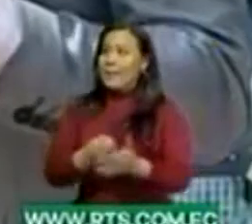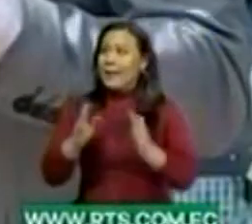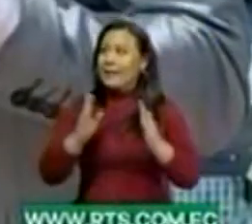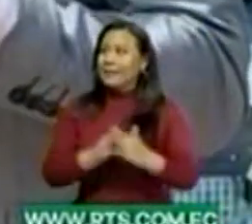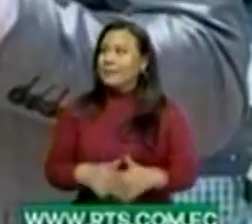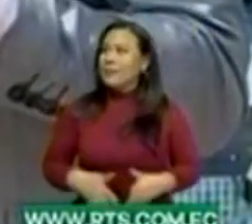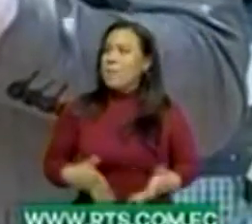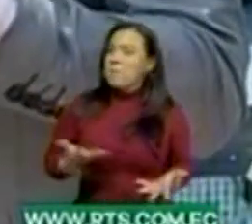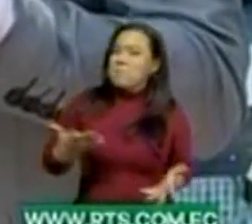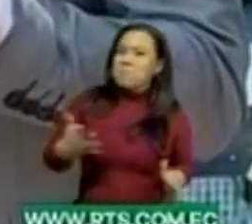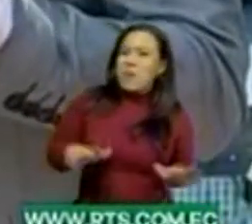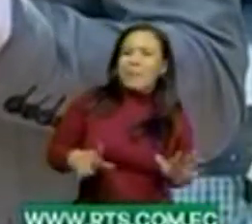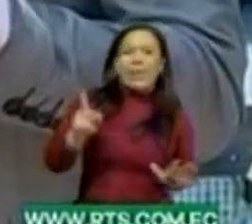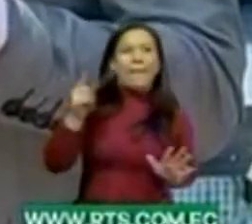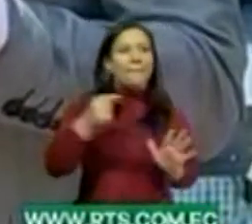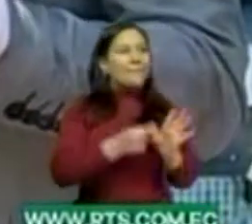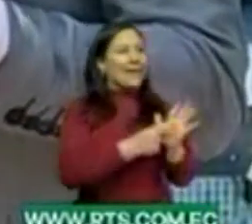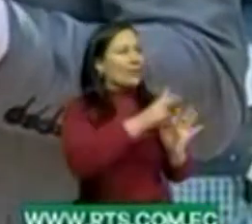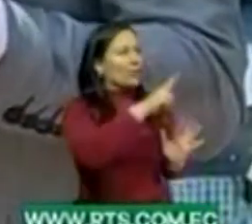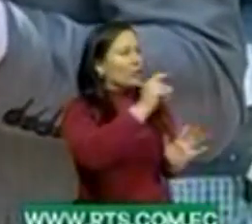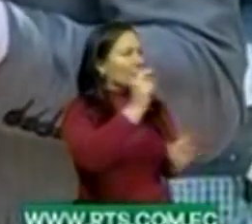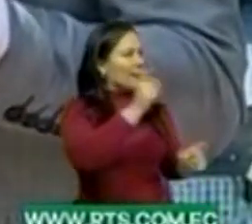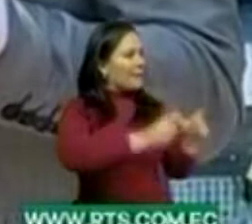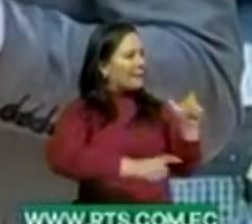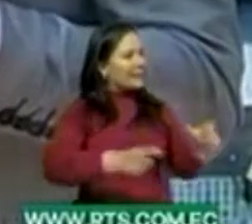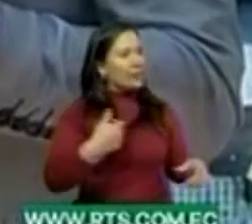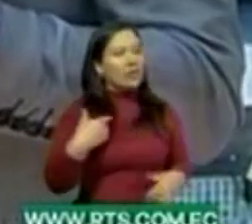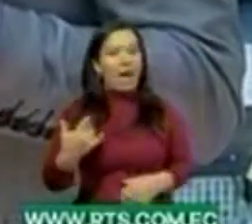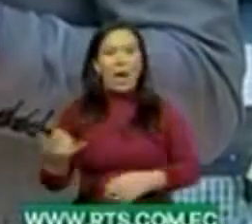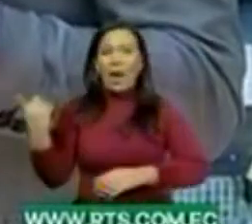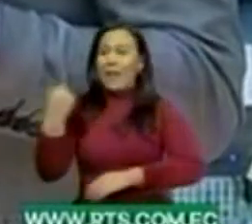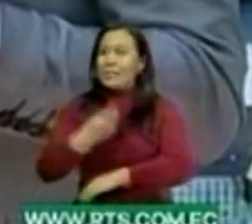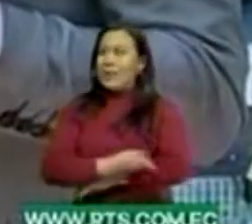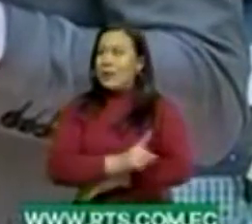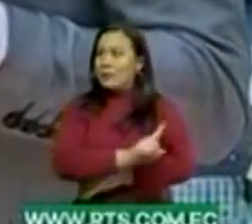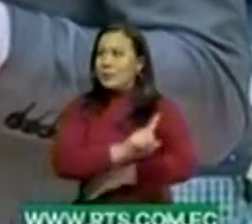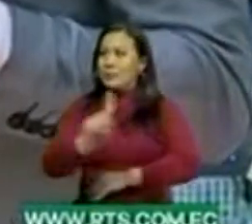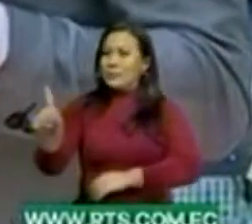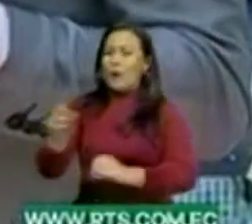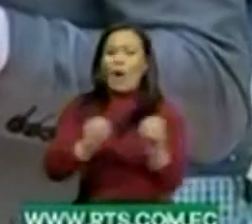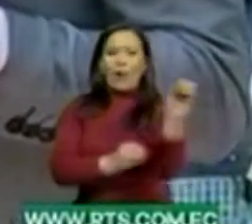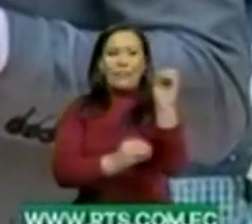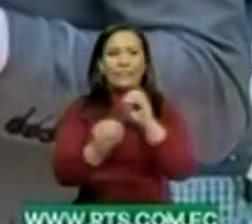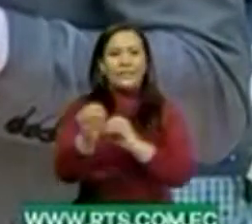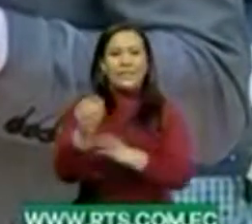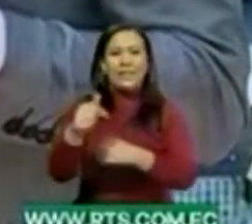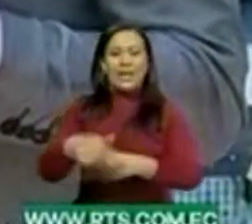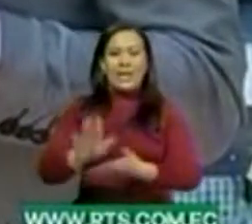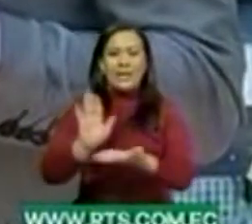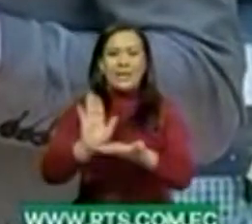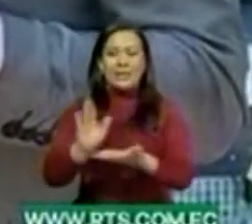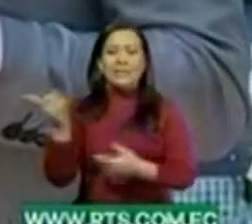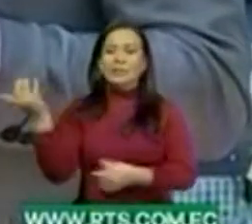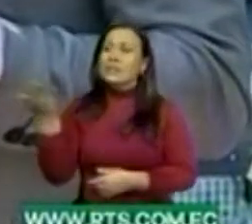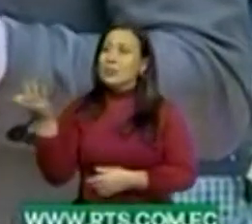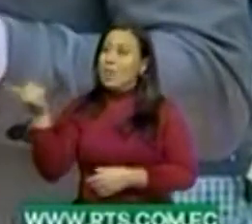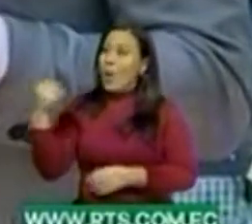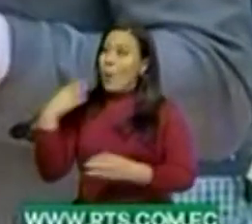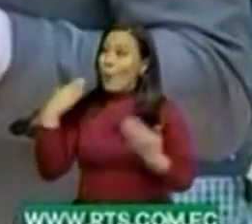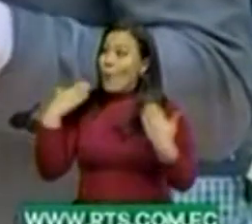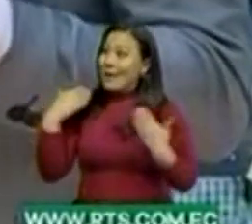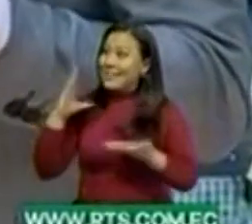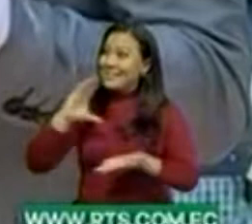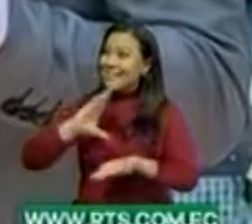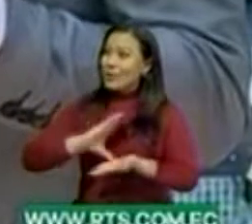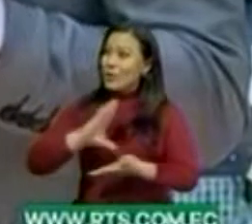Un promedio de 1.200 personas diarias son atendidas en la oficina matriz del BIES, acá en el centro de Guayaquil. De ellas,